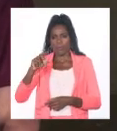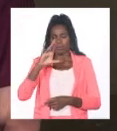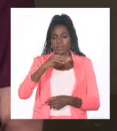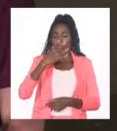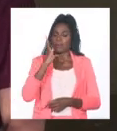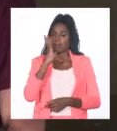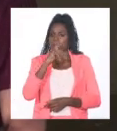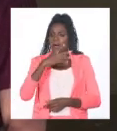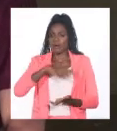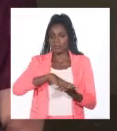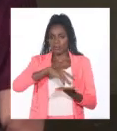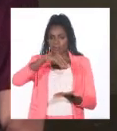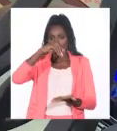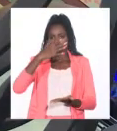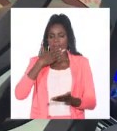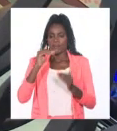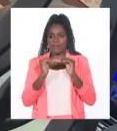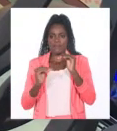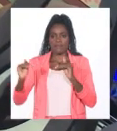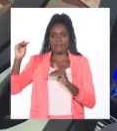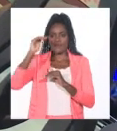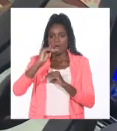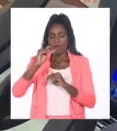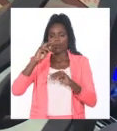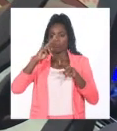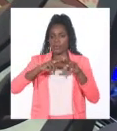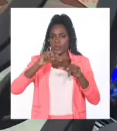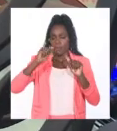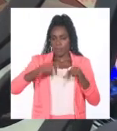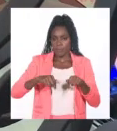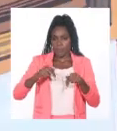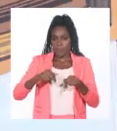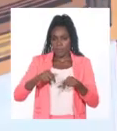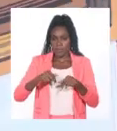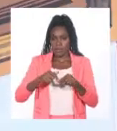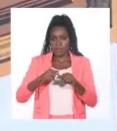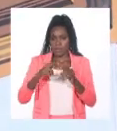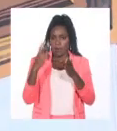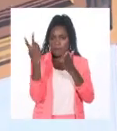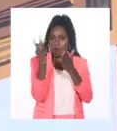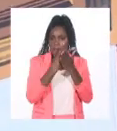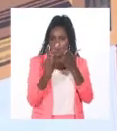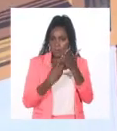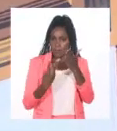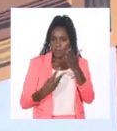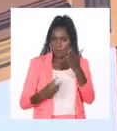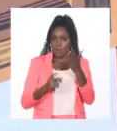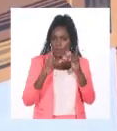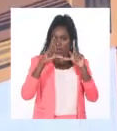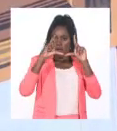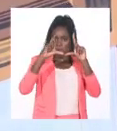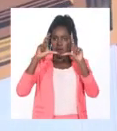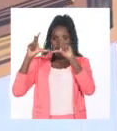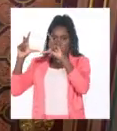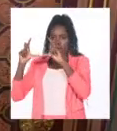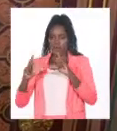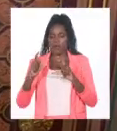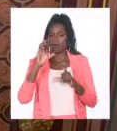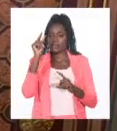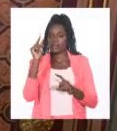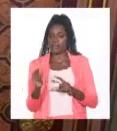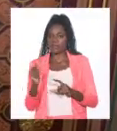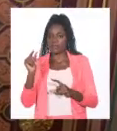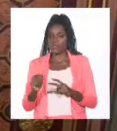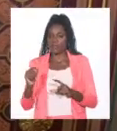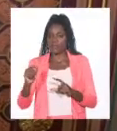a la altura de los mejores de la capital. Pinturas murales de Camilo Zelaya, que desde el 2019 son rescatadas, dan